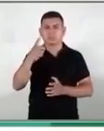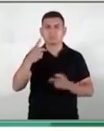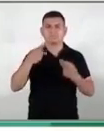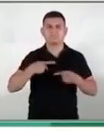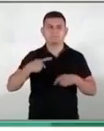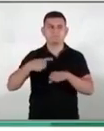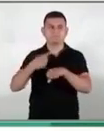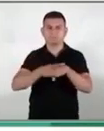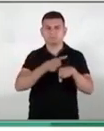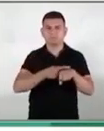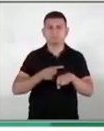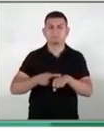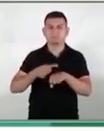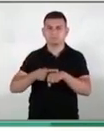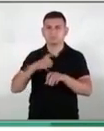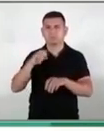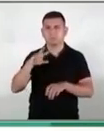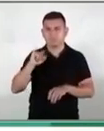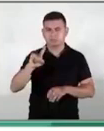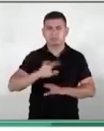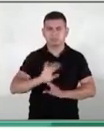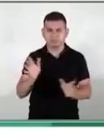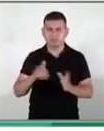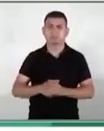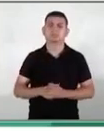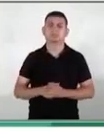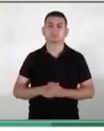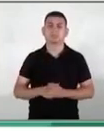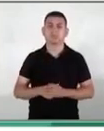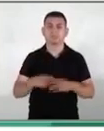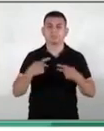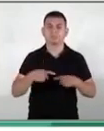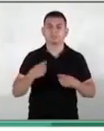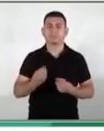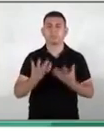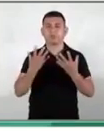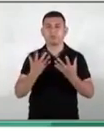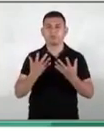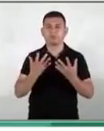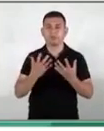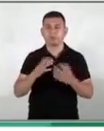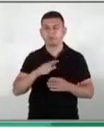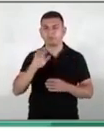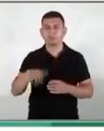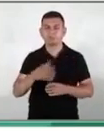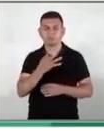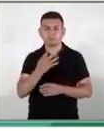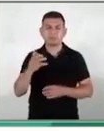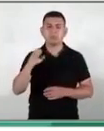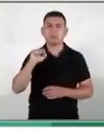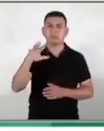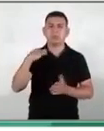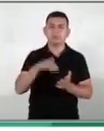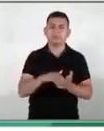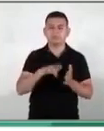8.860.331 casos confirmados. Lamentablemente se tienen